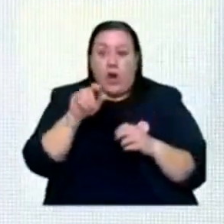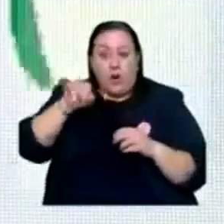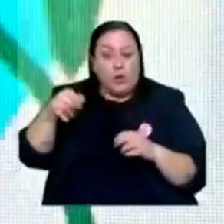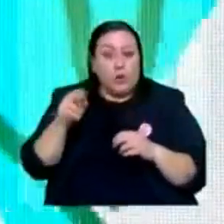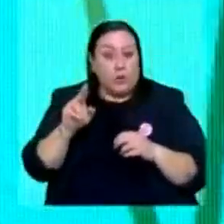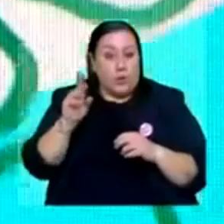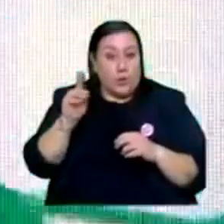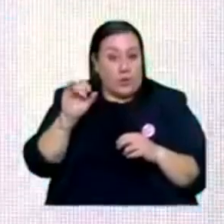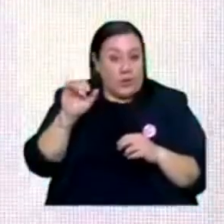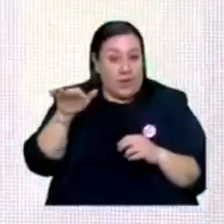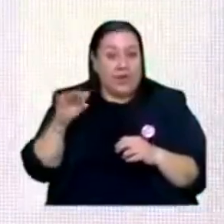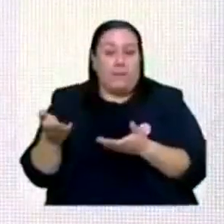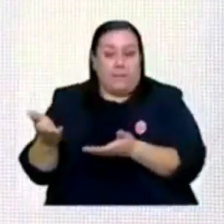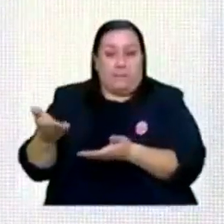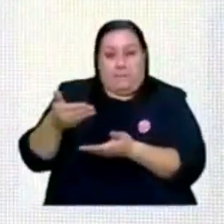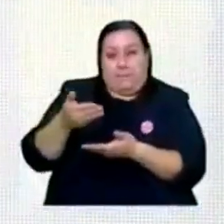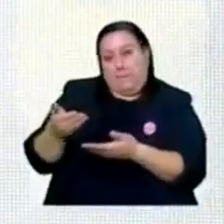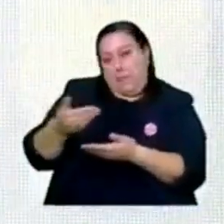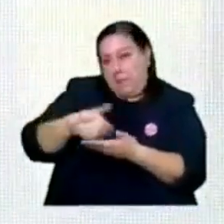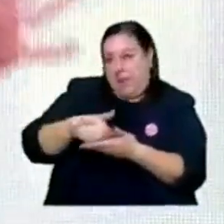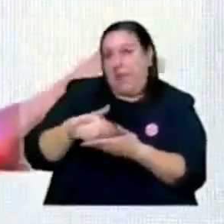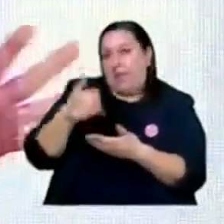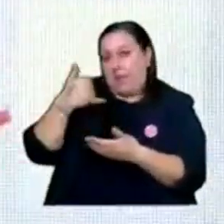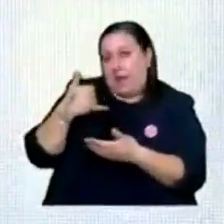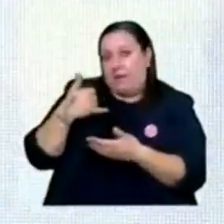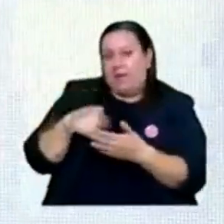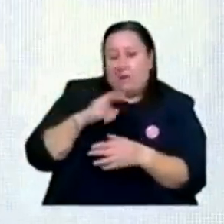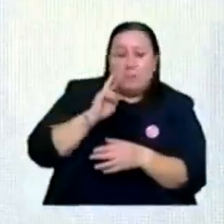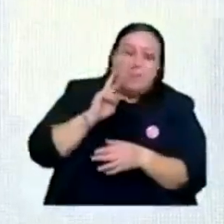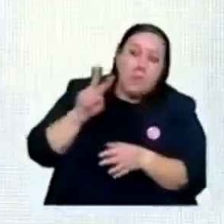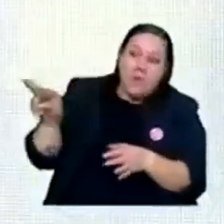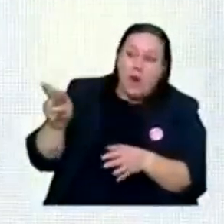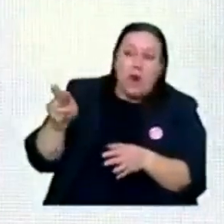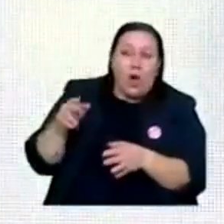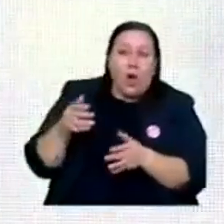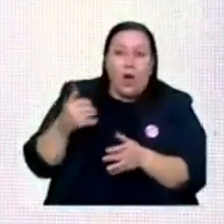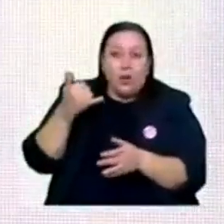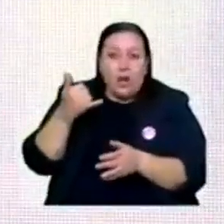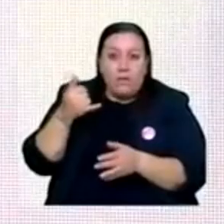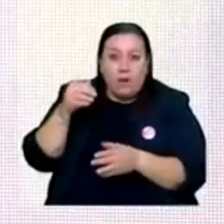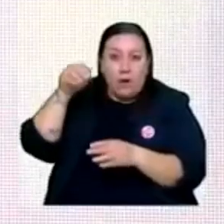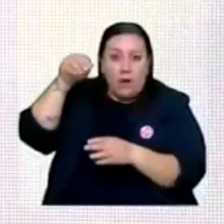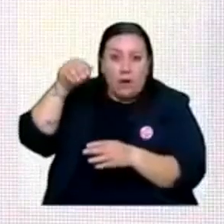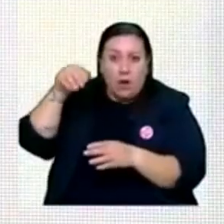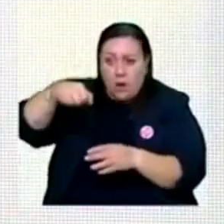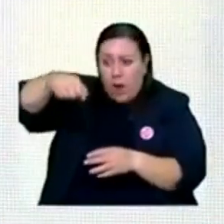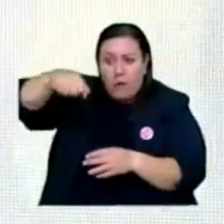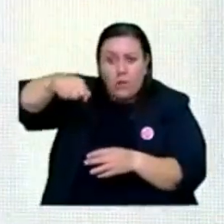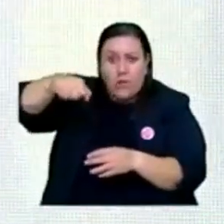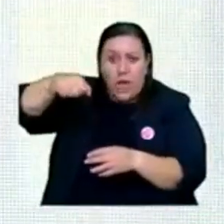celular para un truco y en un momento miro para el costado y tenía el teléfono dentro de una bolsa dándole con un martillo.